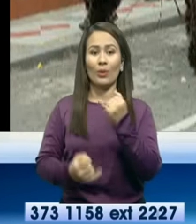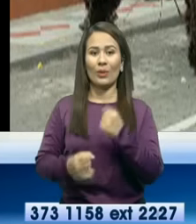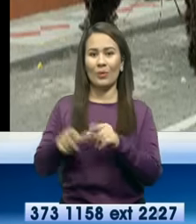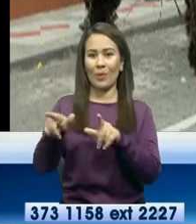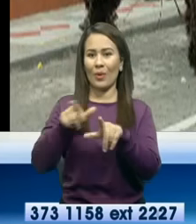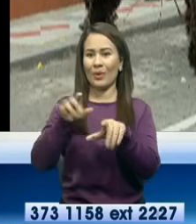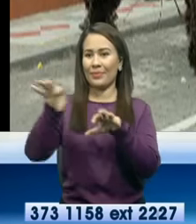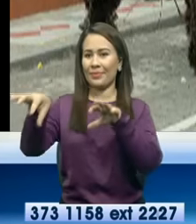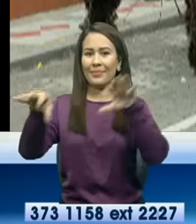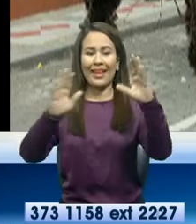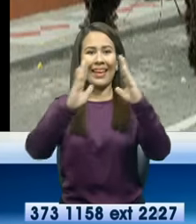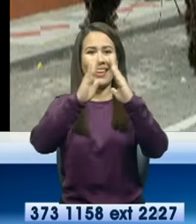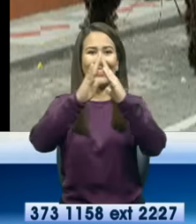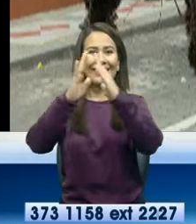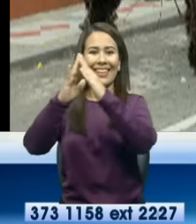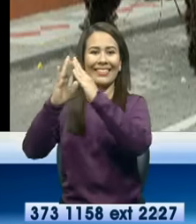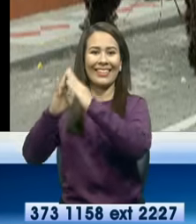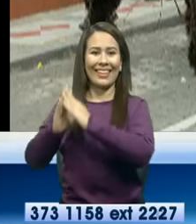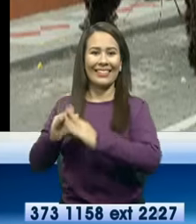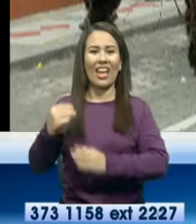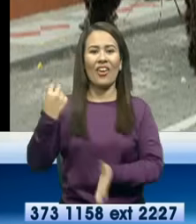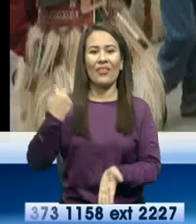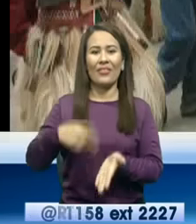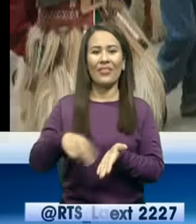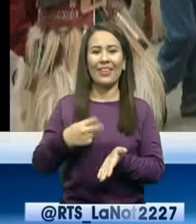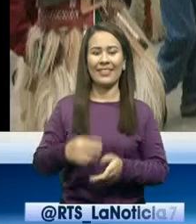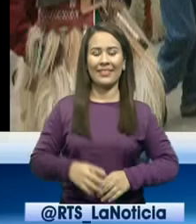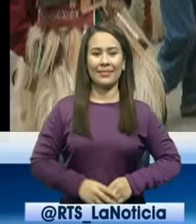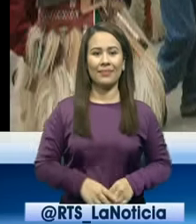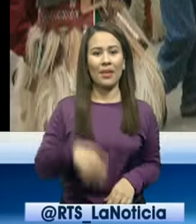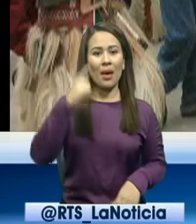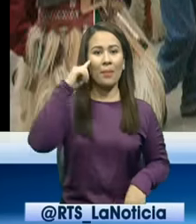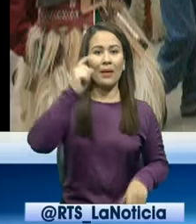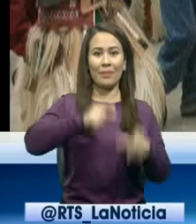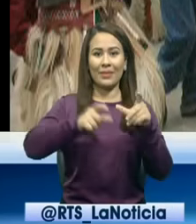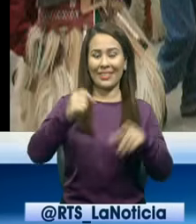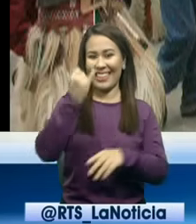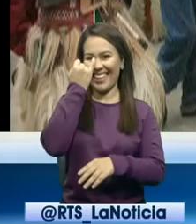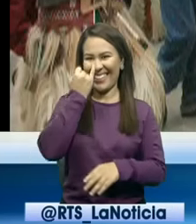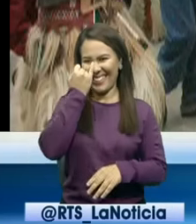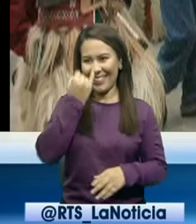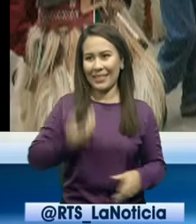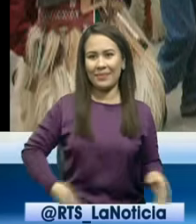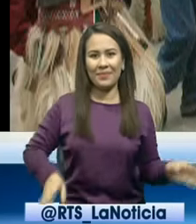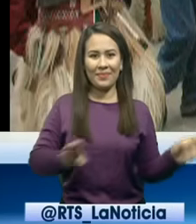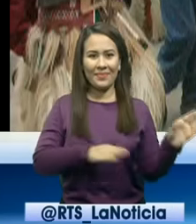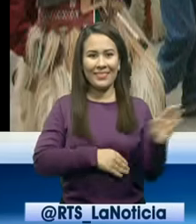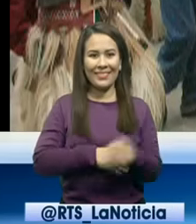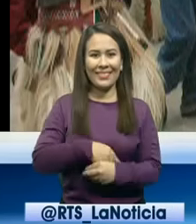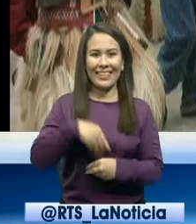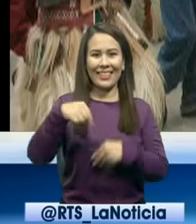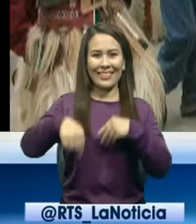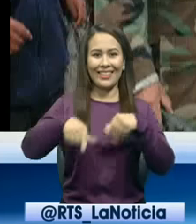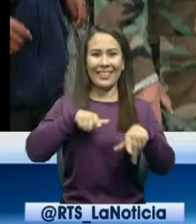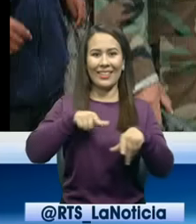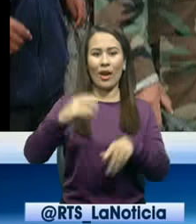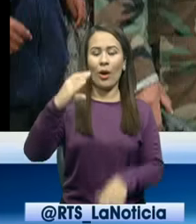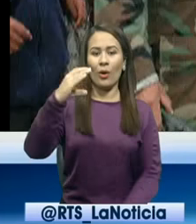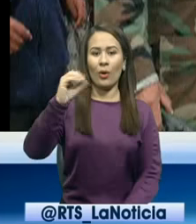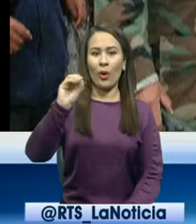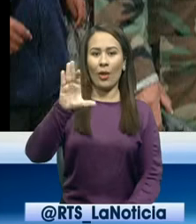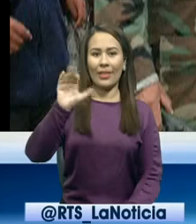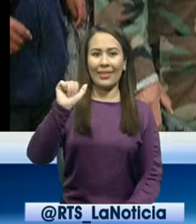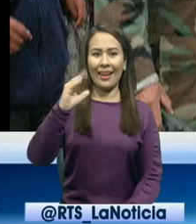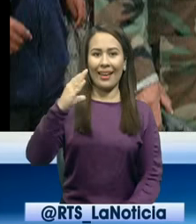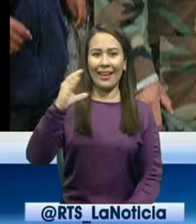llamamos de casa en casa. Esa es la fiesta, al menos para los pueblos indígenas, para de acá de Cotacachi, la fiesta más